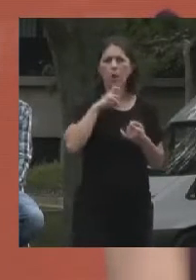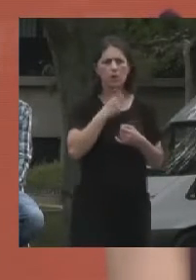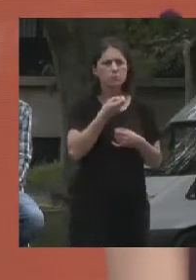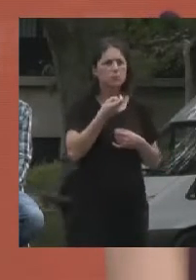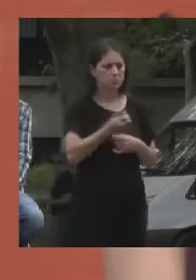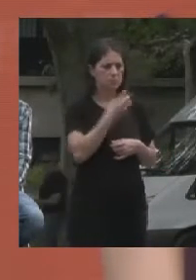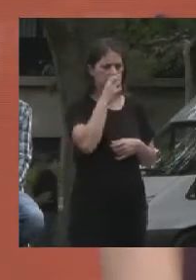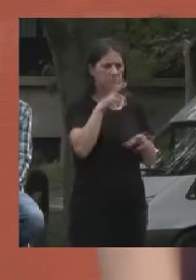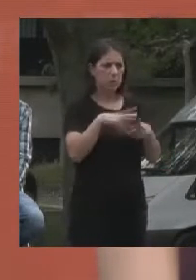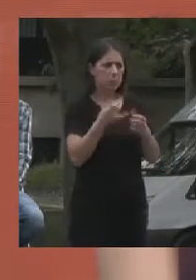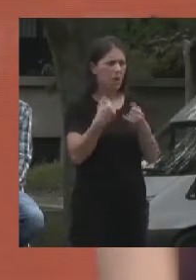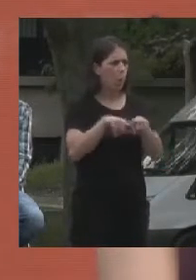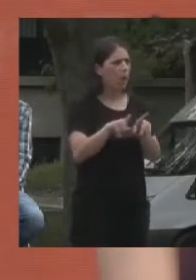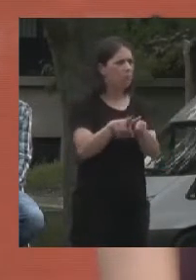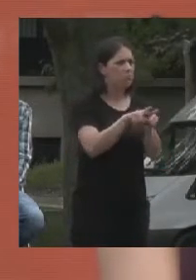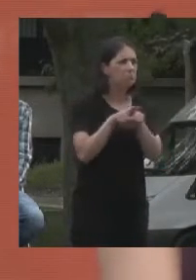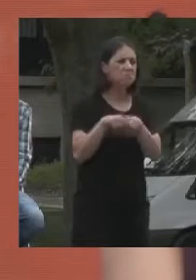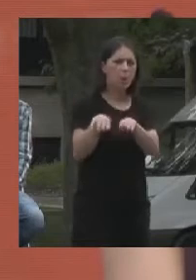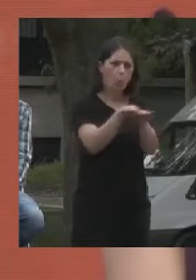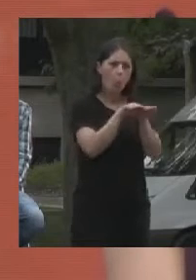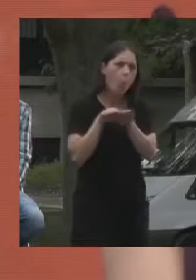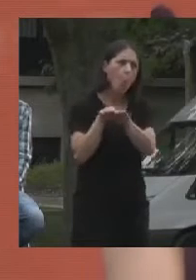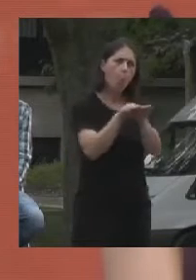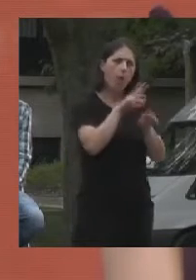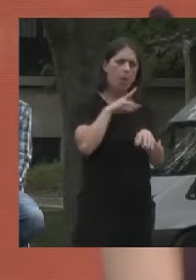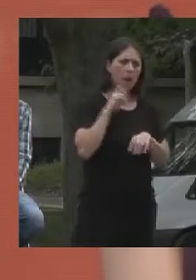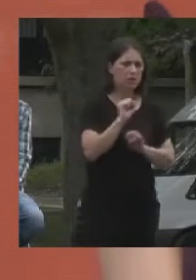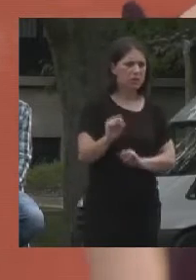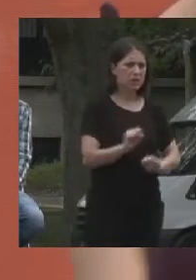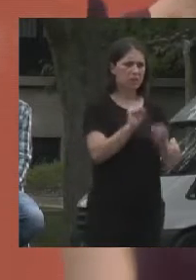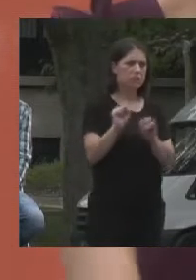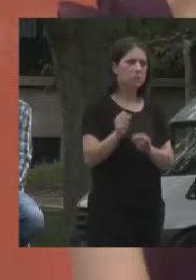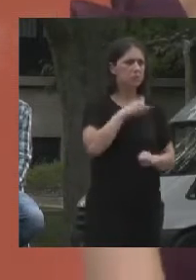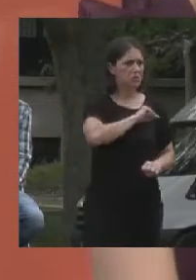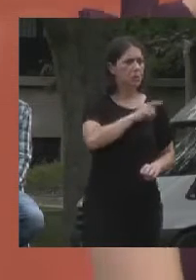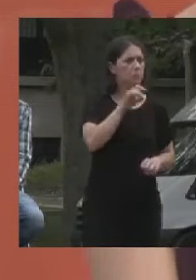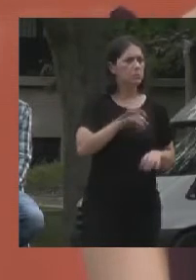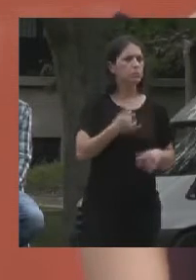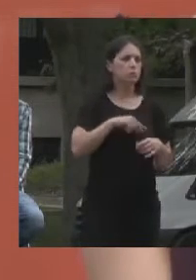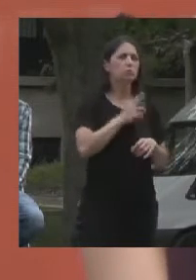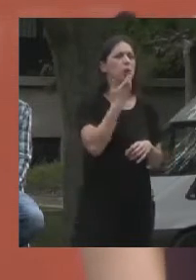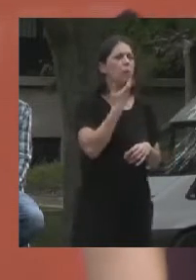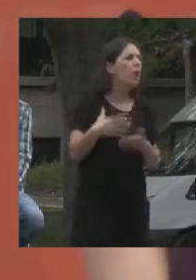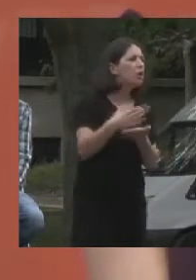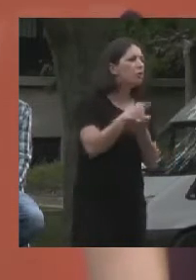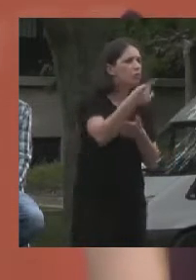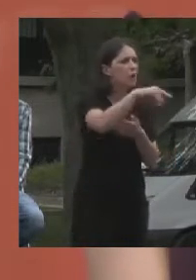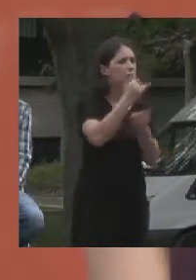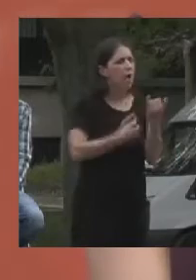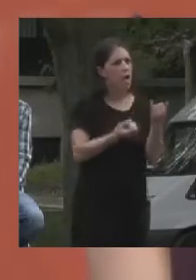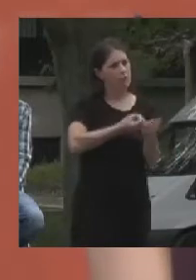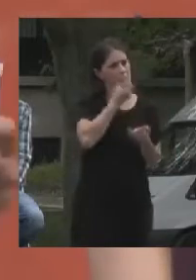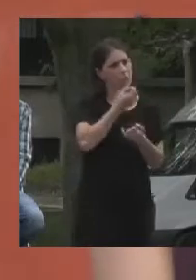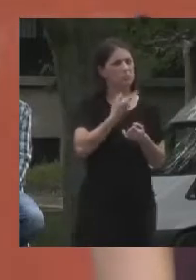socialismo, os valores da fraternidade, da igualdade. Bueno, a todos vos, os que sentides socialistas de corazón, benvidos